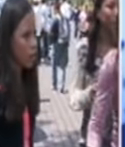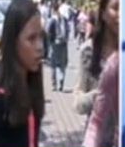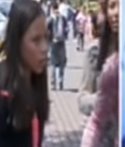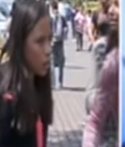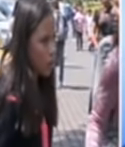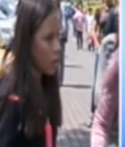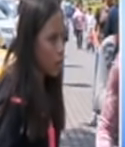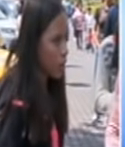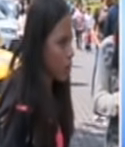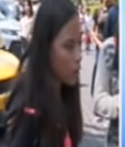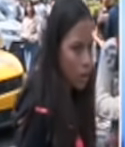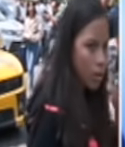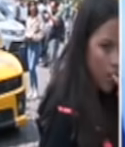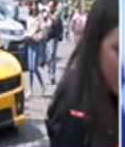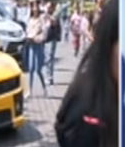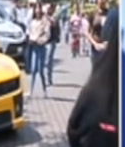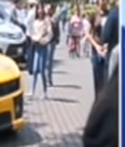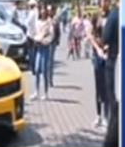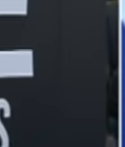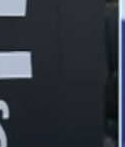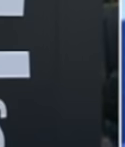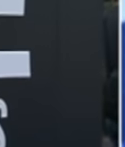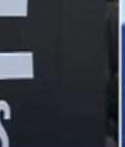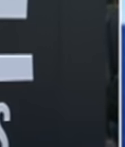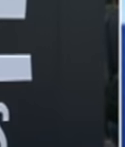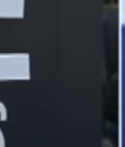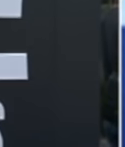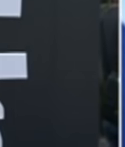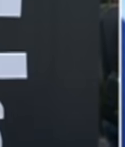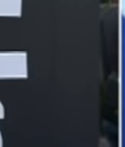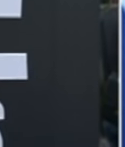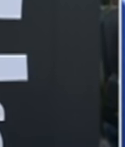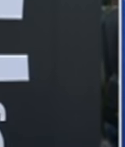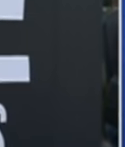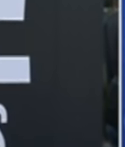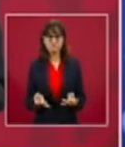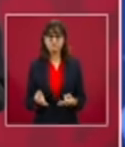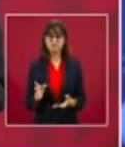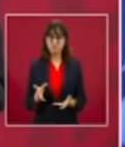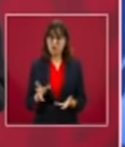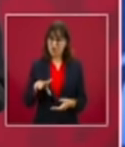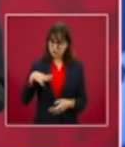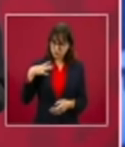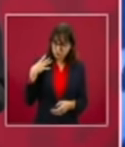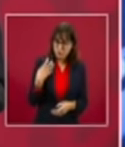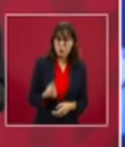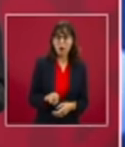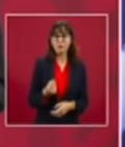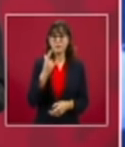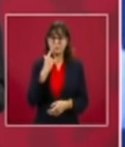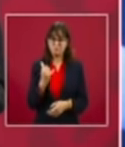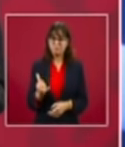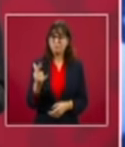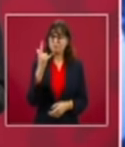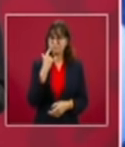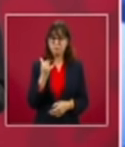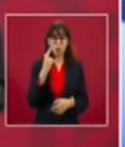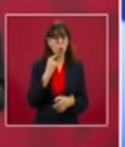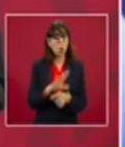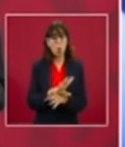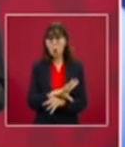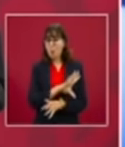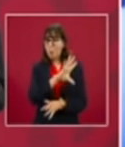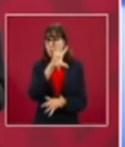y si varias veces el presidente cuestionó de formación de abogado mi